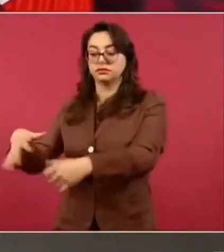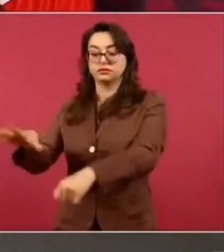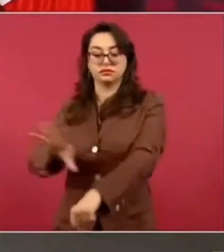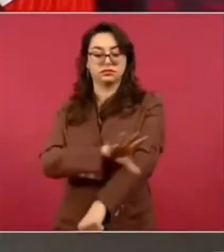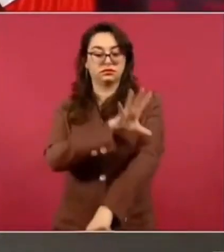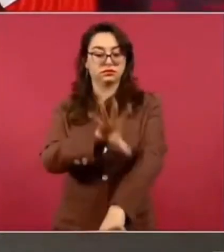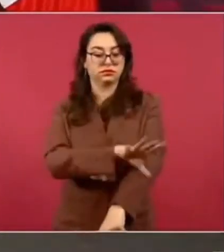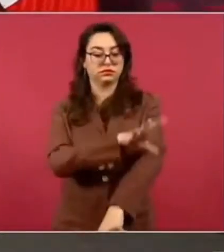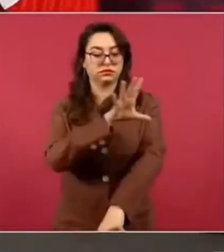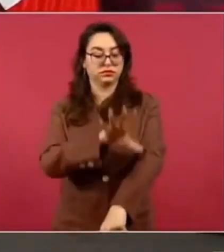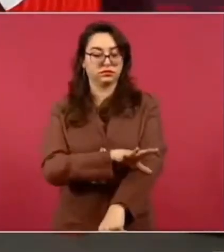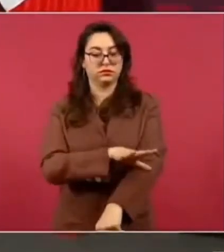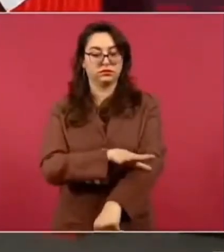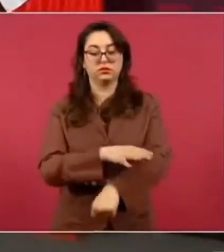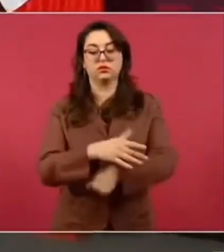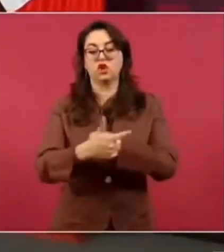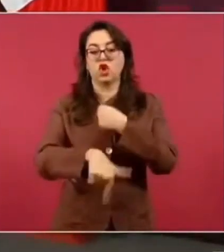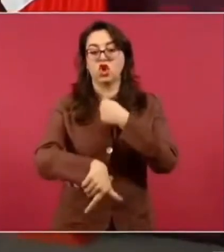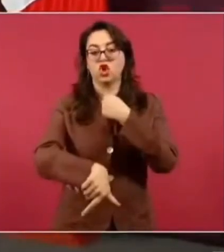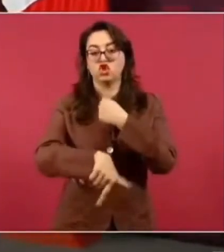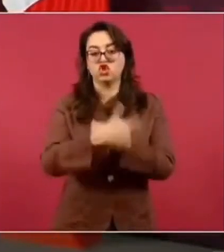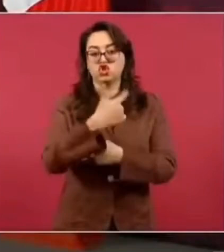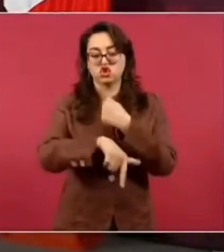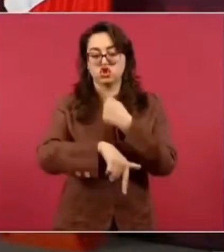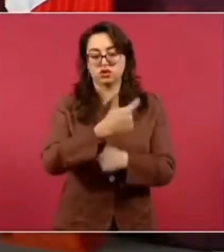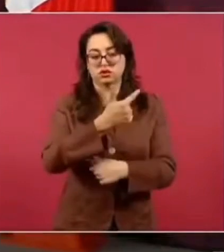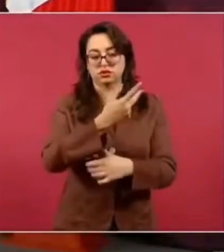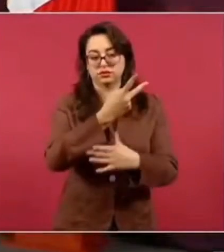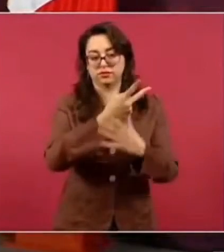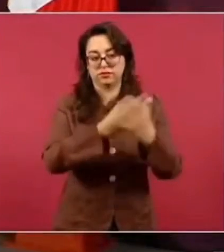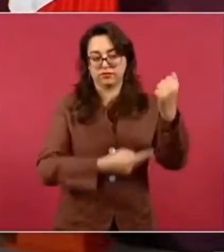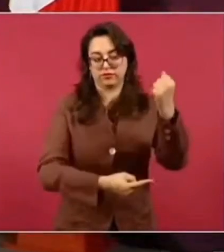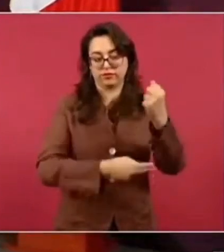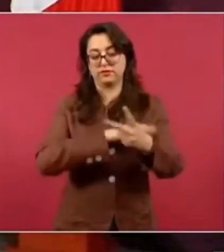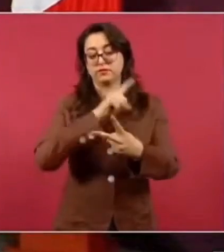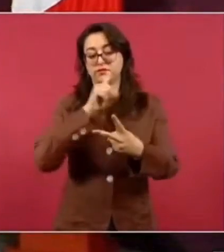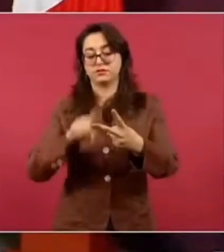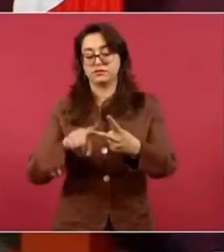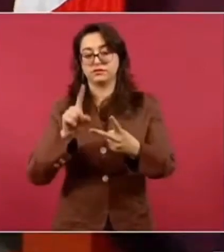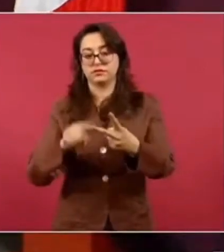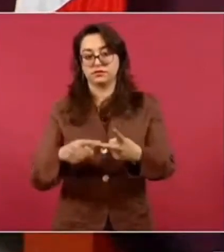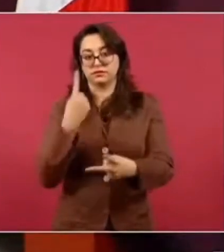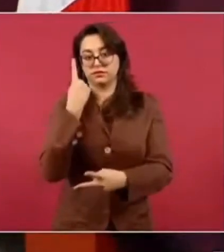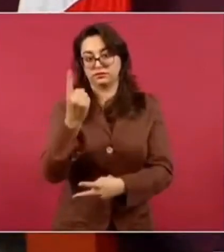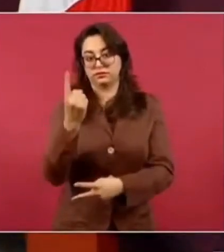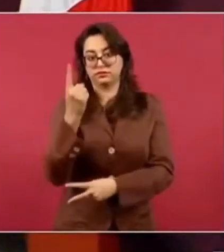12 de ciclo combinado y una eólica,